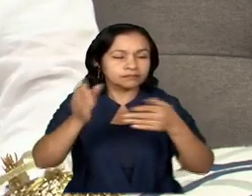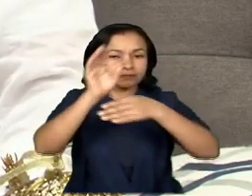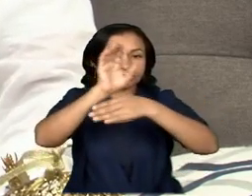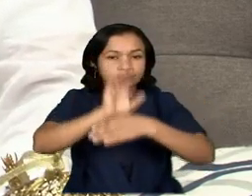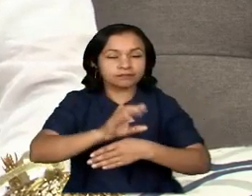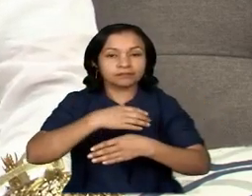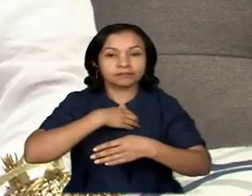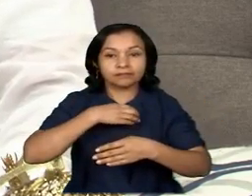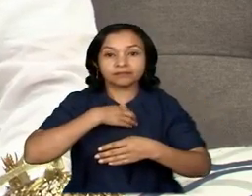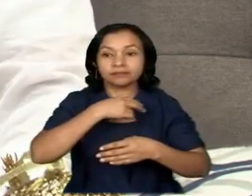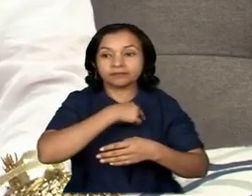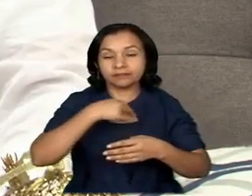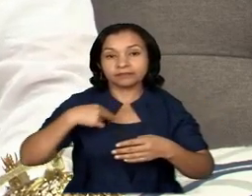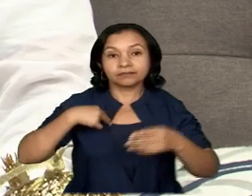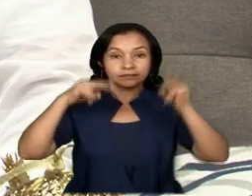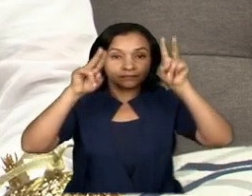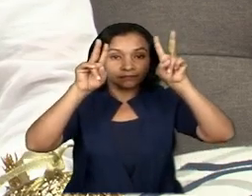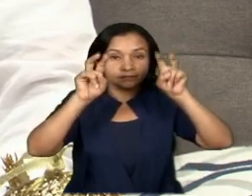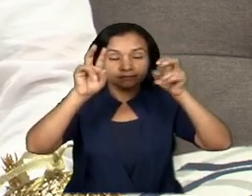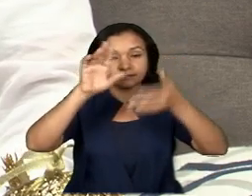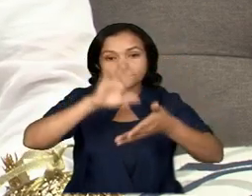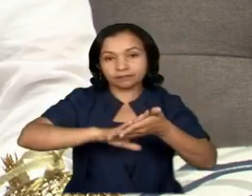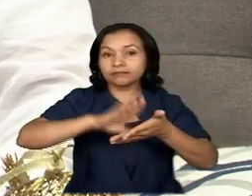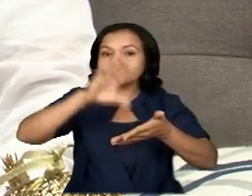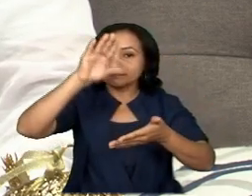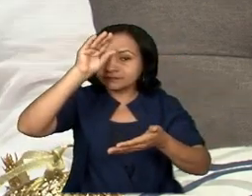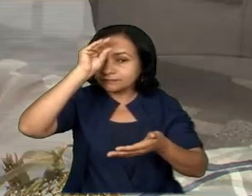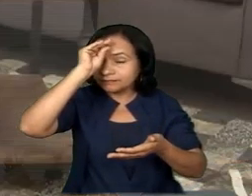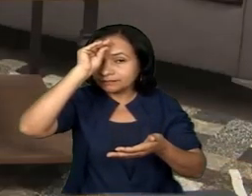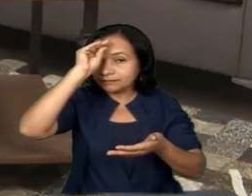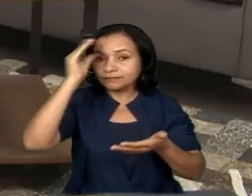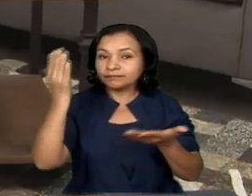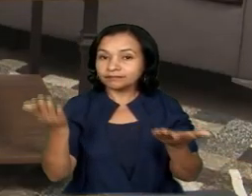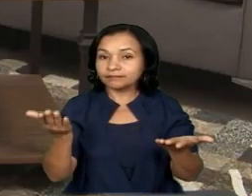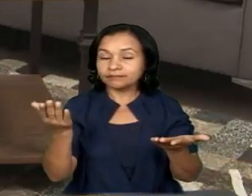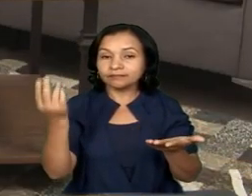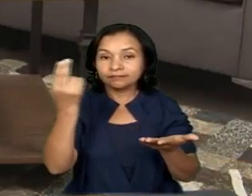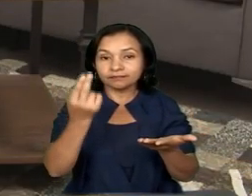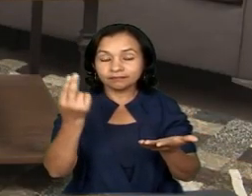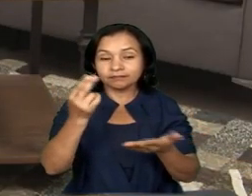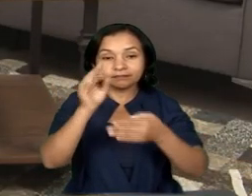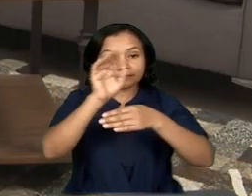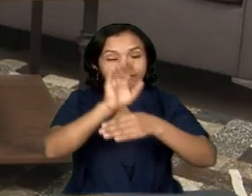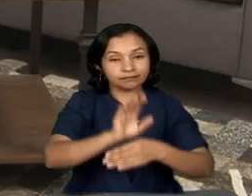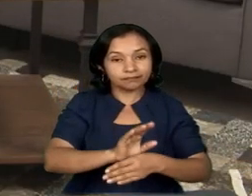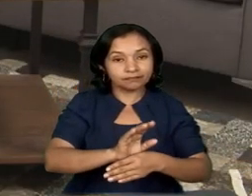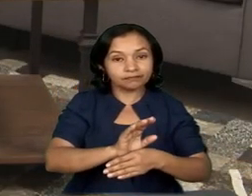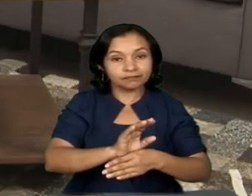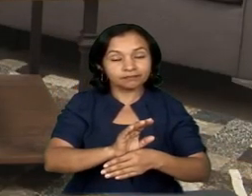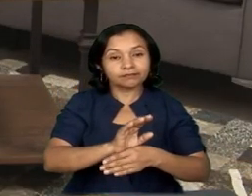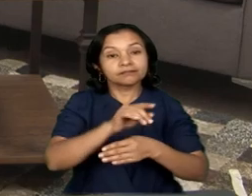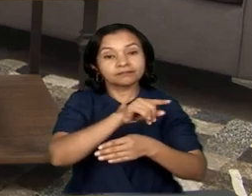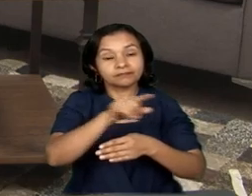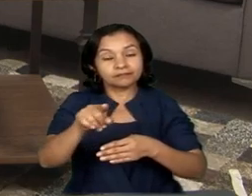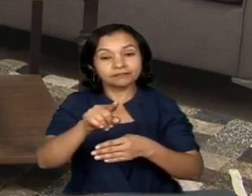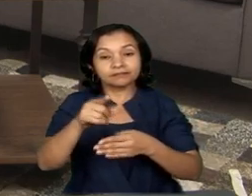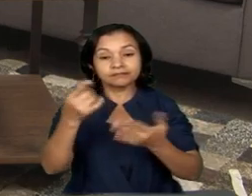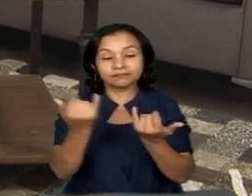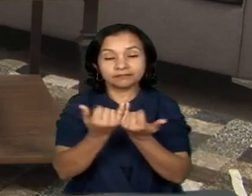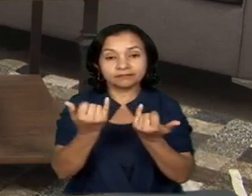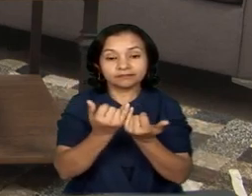Entonces, estás generando contenido a la vez que aprendes de arte, cultura, tradición, y a la vez que avanzar en